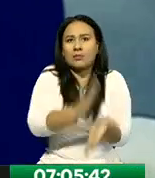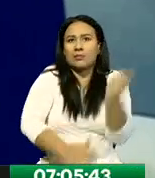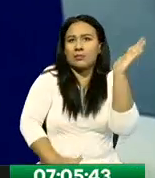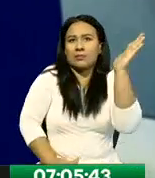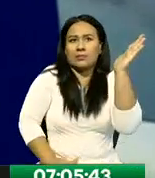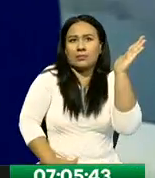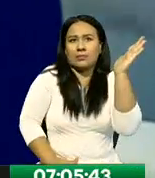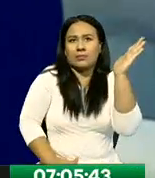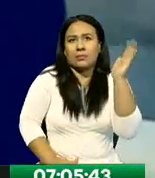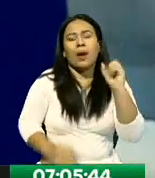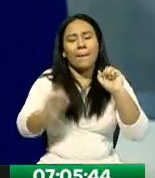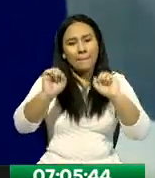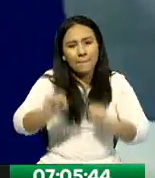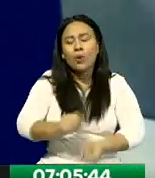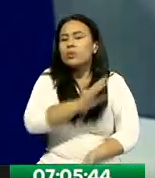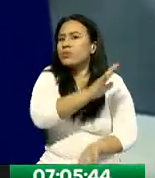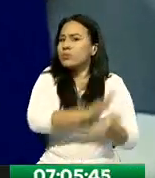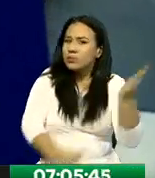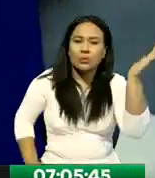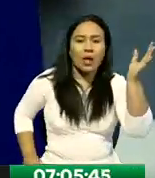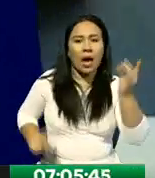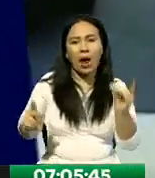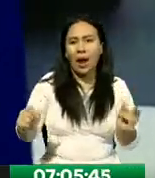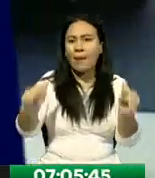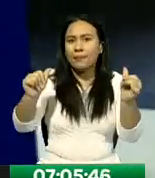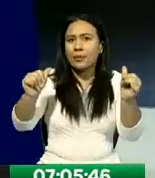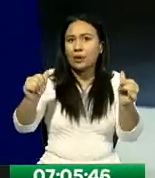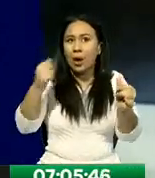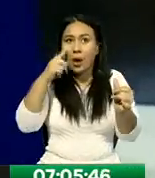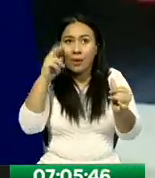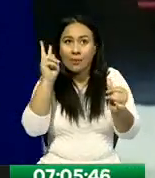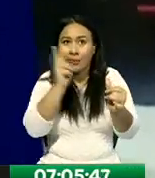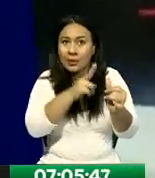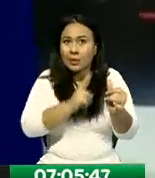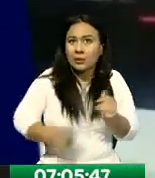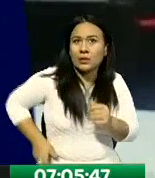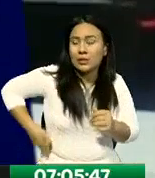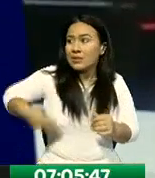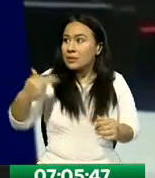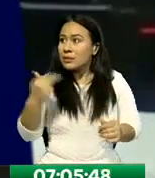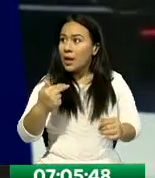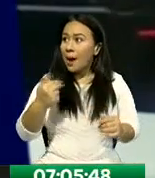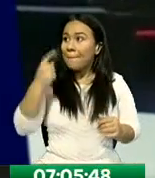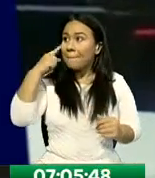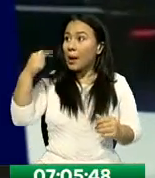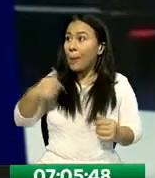conductor tuvo la posibilidad de arrancar tan pronto advierte que iba a convertirse en